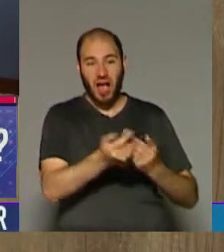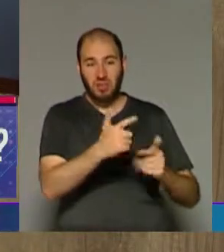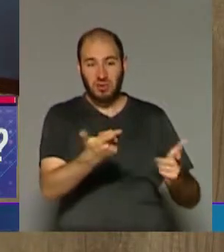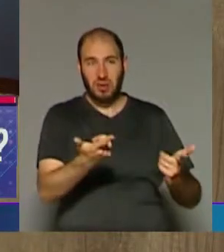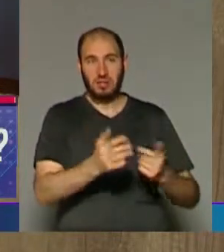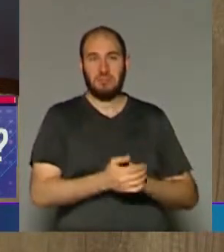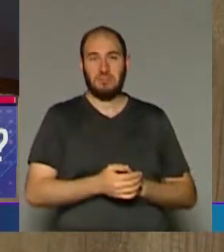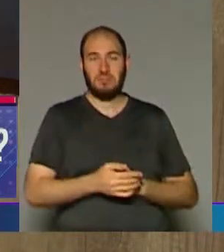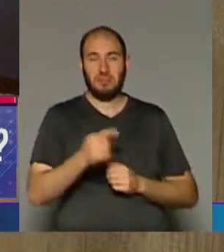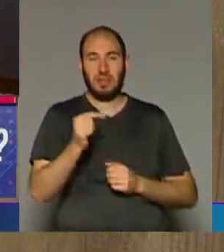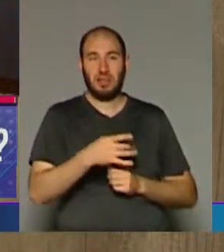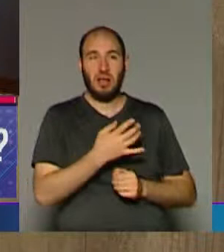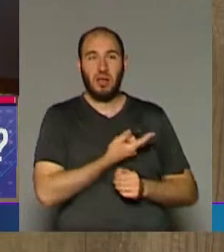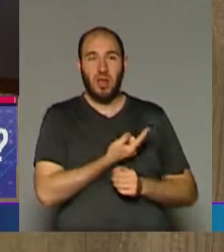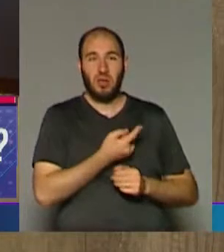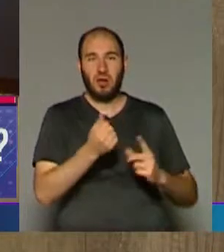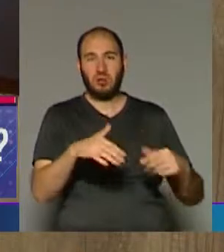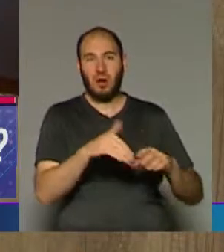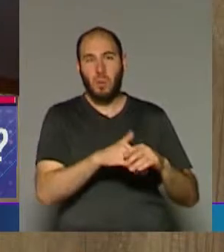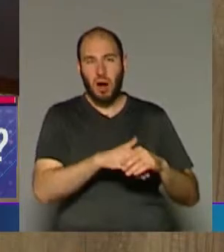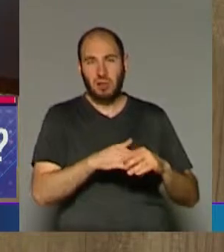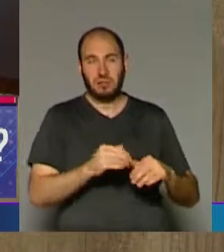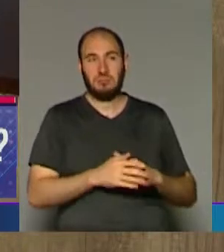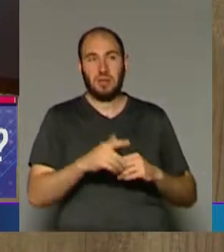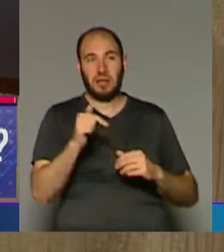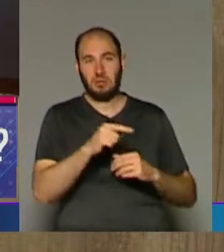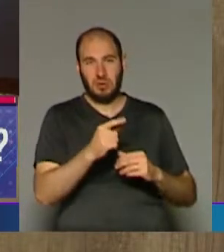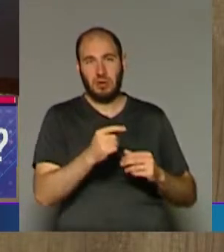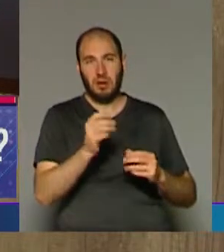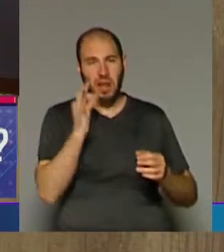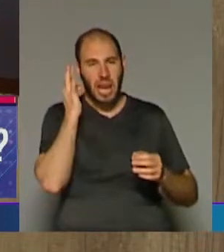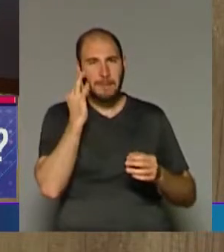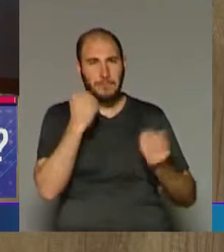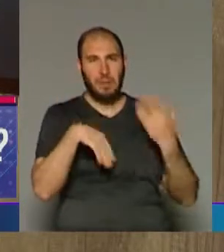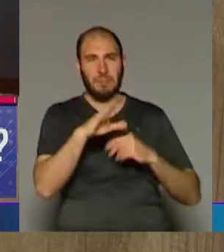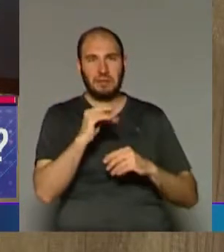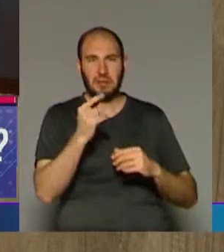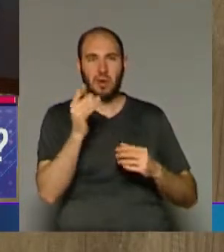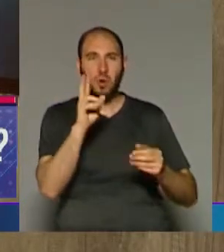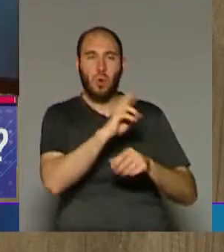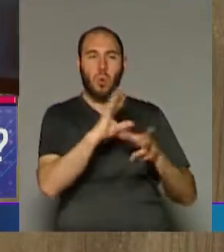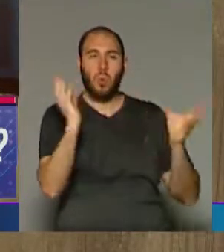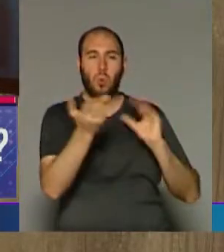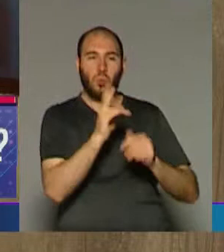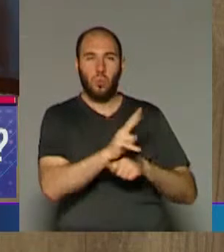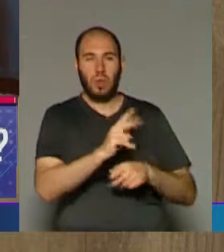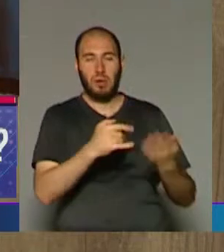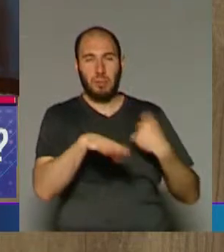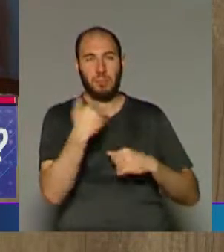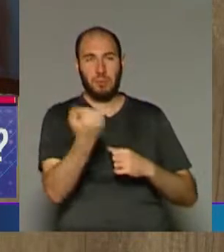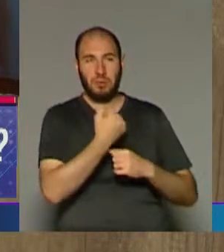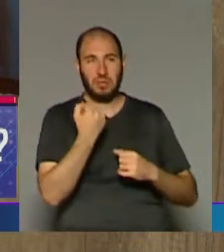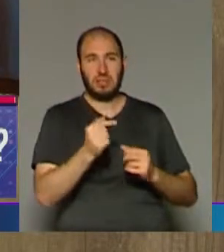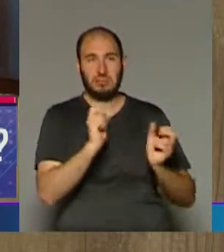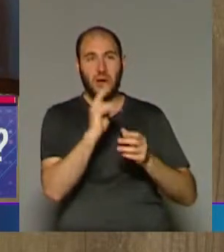generan todo donde acopio los materiales. Claro. Esto es mucho más limpio, es mucho más ecológico también, porque esto es una pata importante.